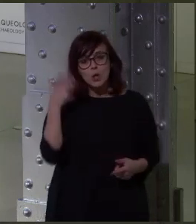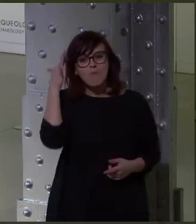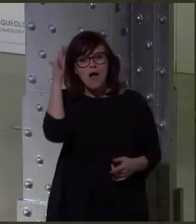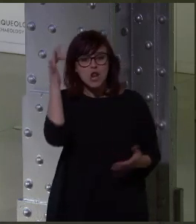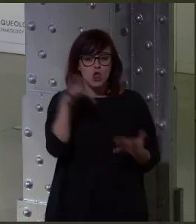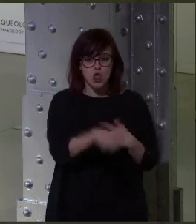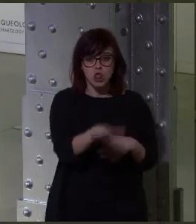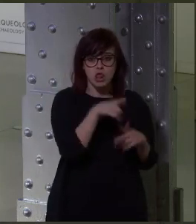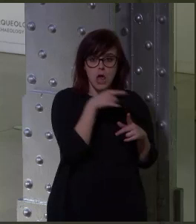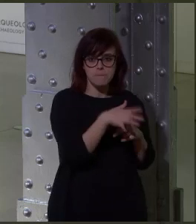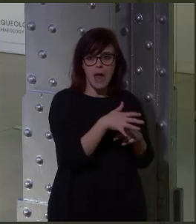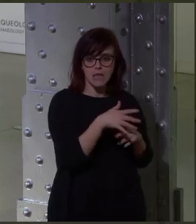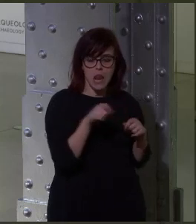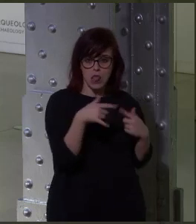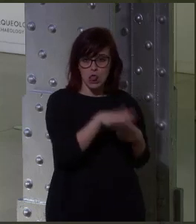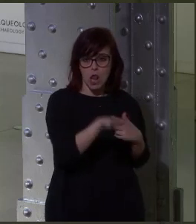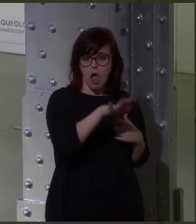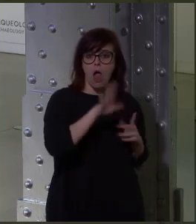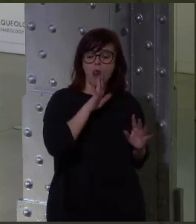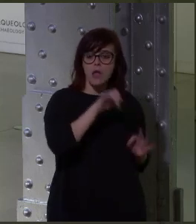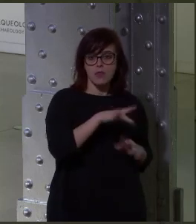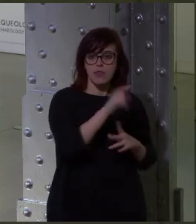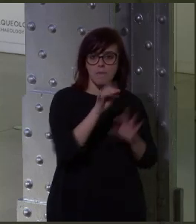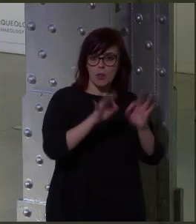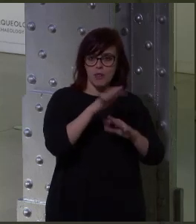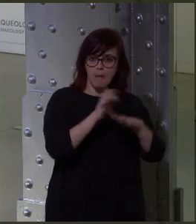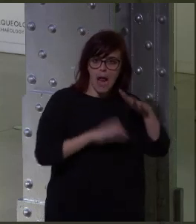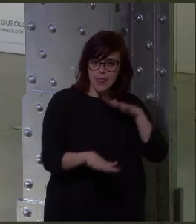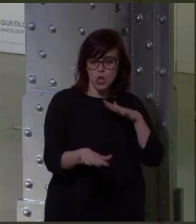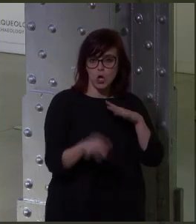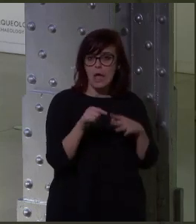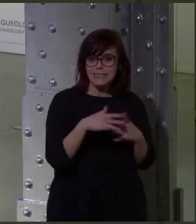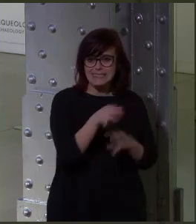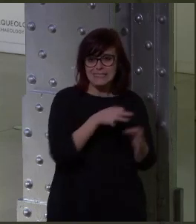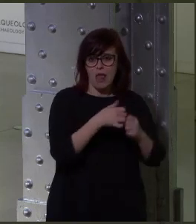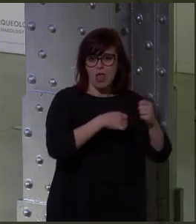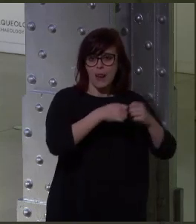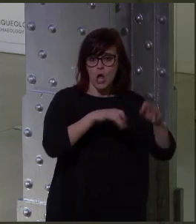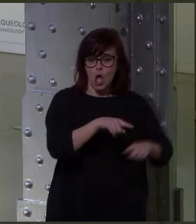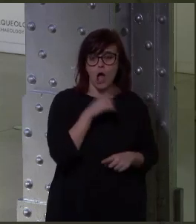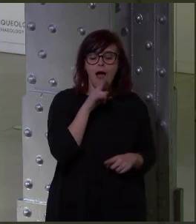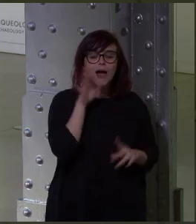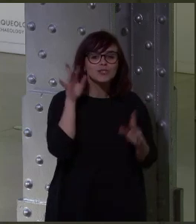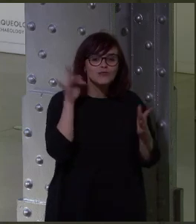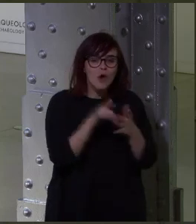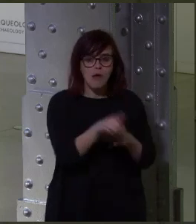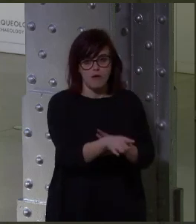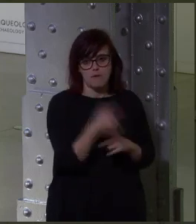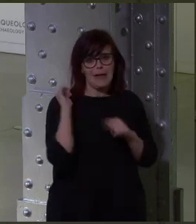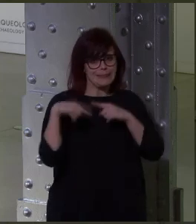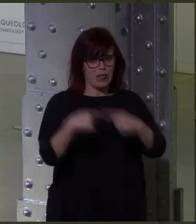imagino un sitio mejor para tener un Parque Nacional 100% marino que en la isla del Hierro, donde tienen